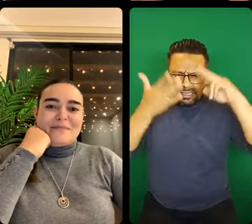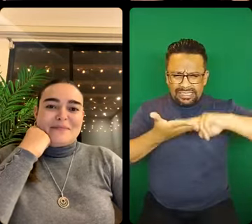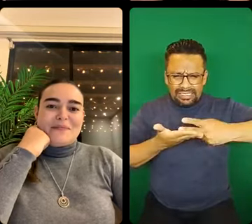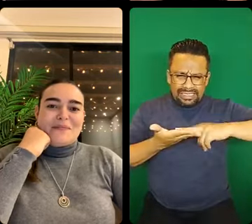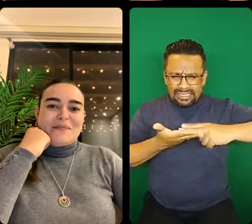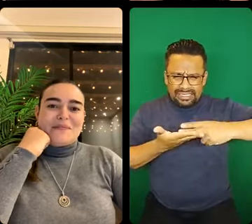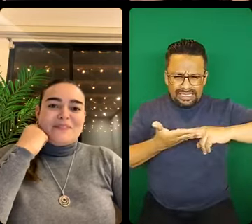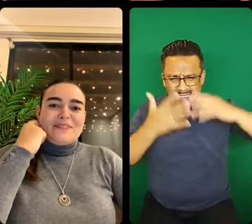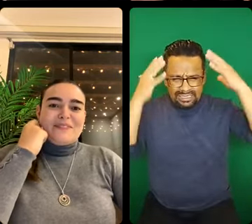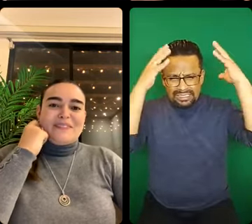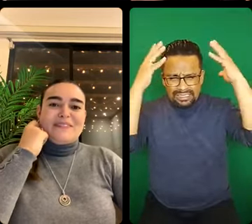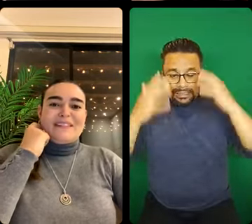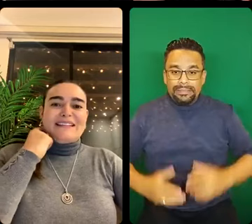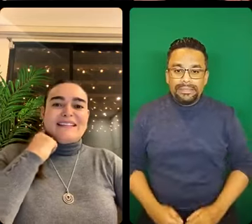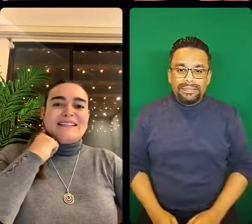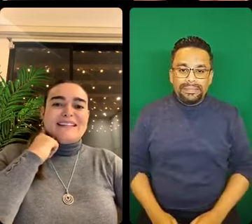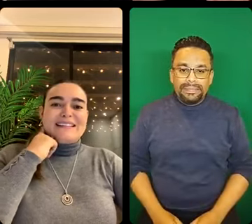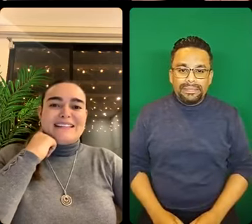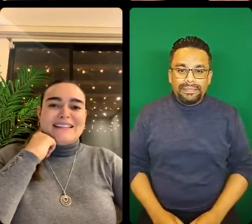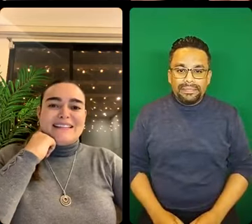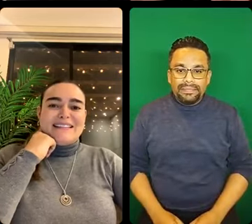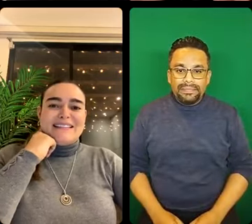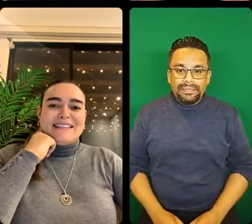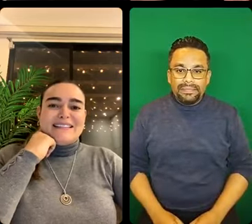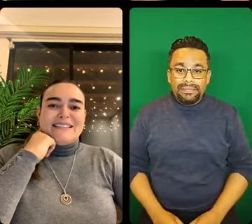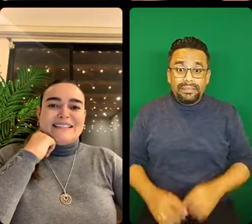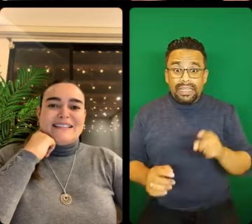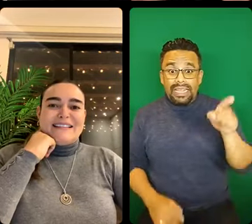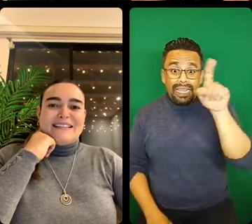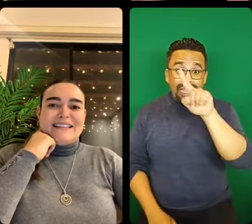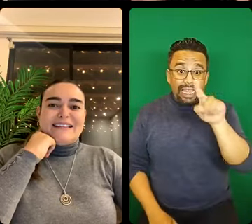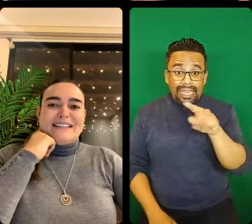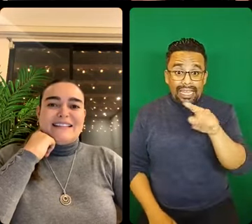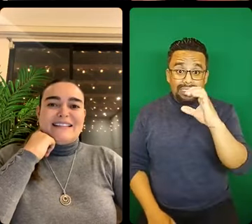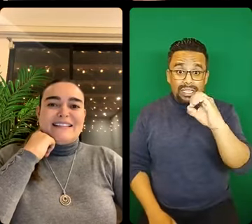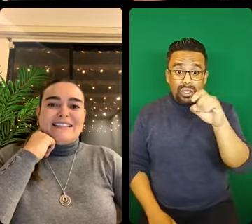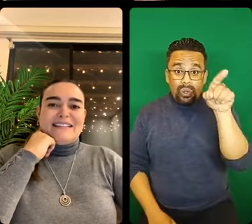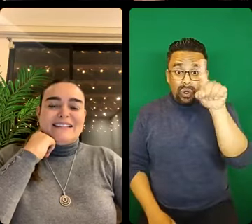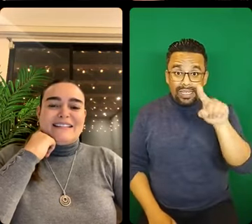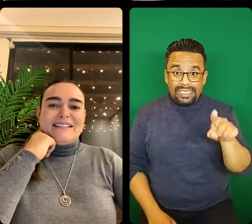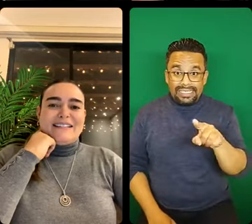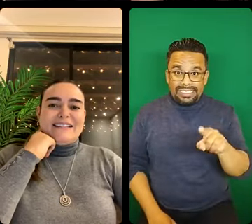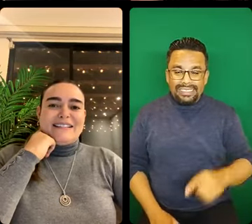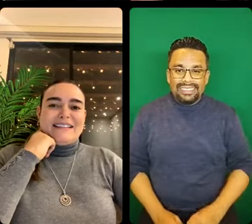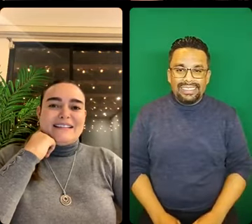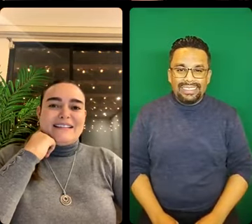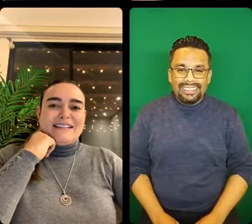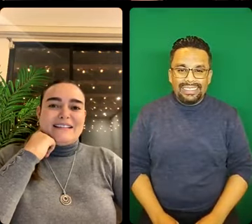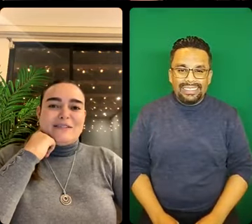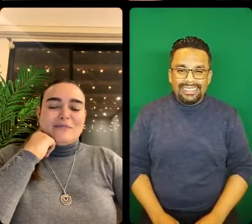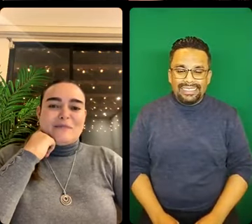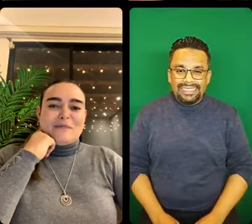Alfonso Ospina Fontecha, SOS, Javier Arley Parra,